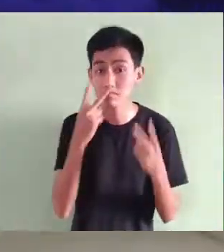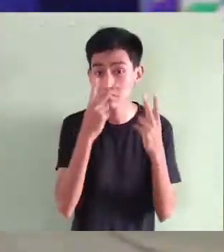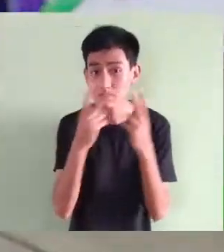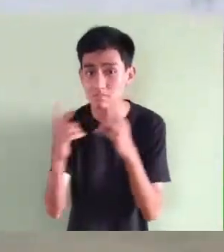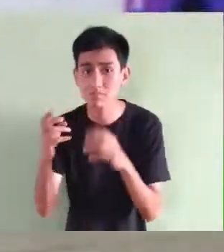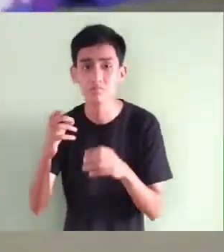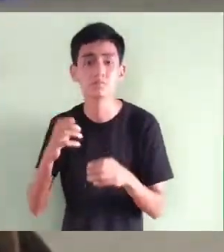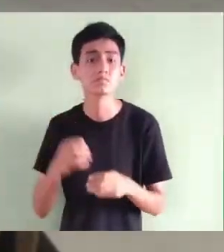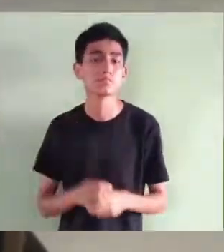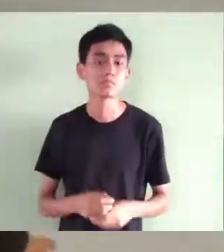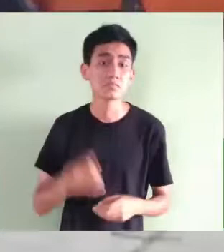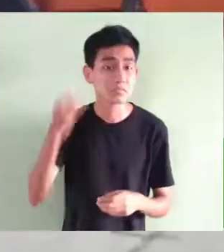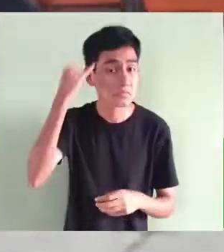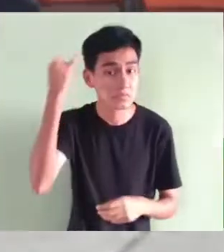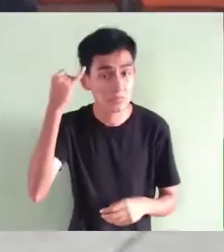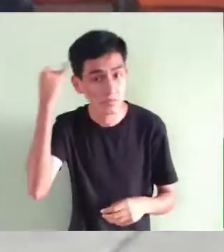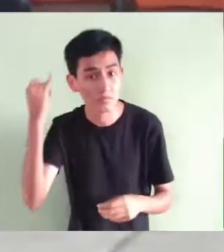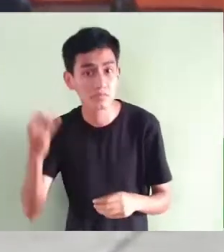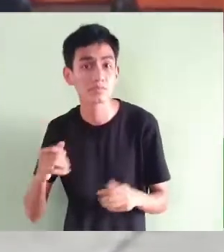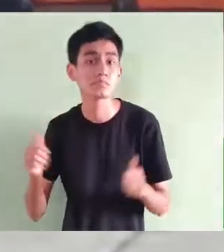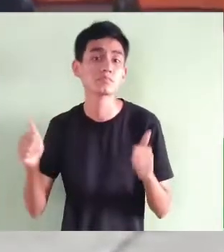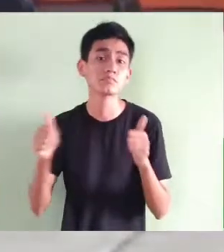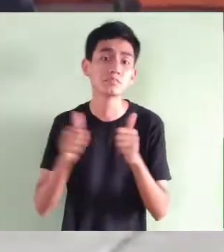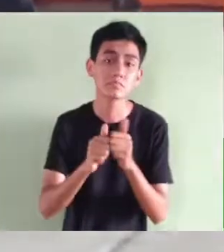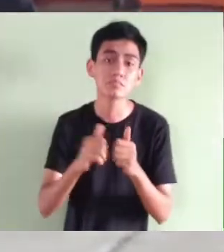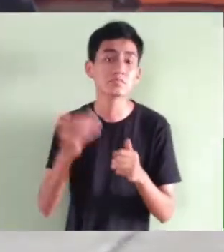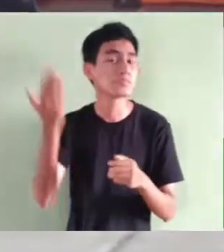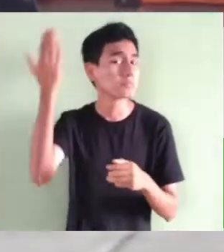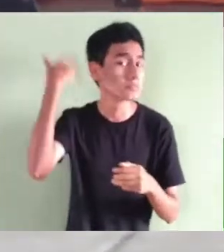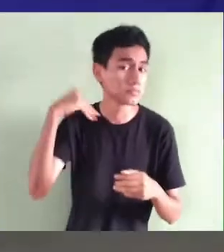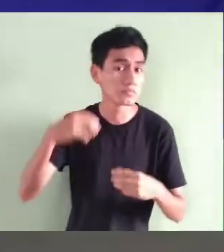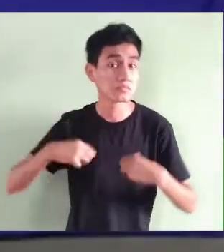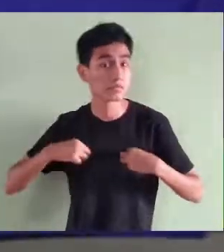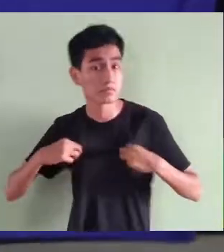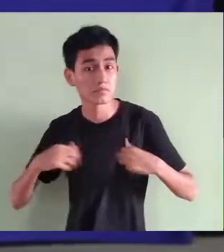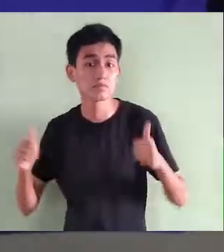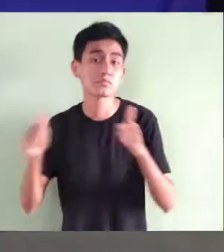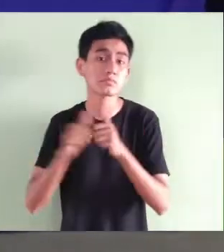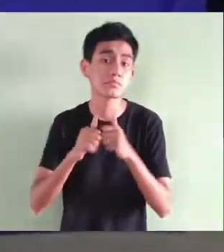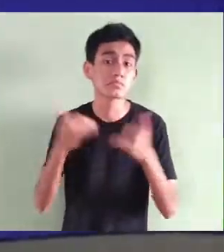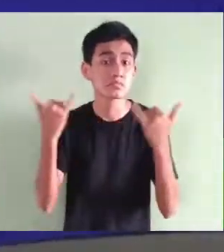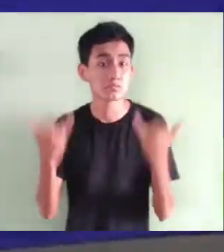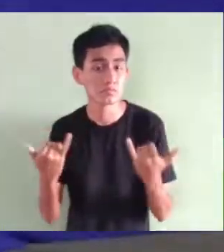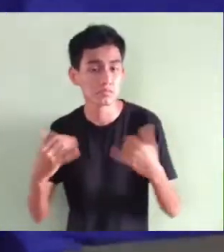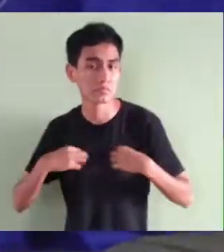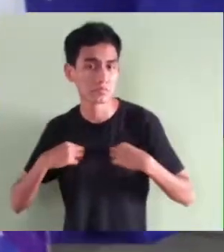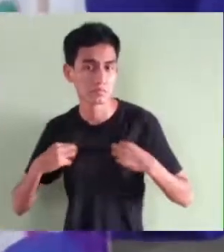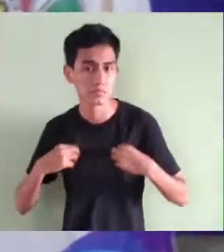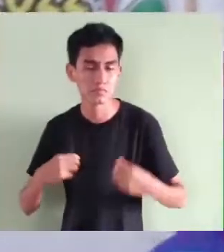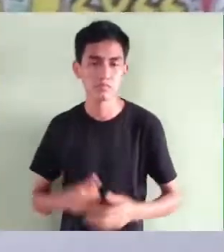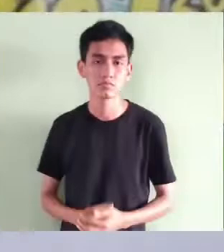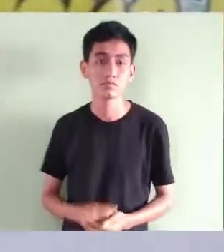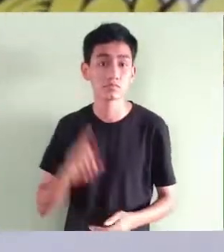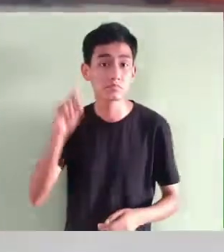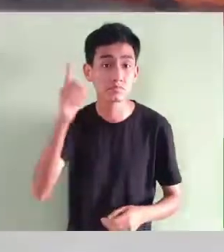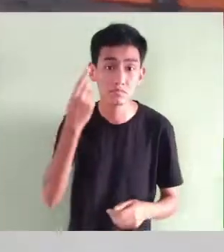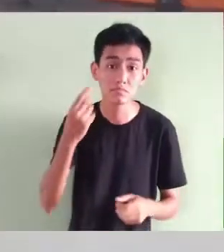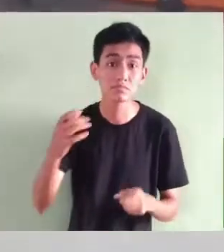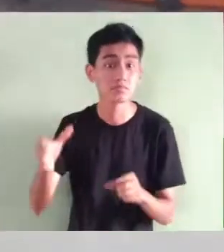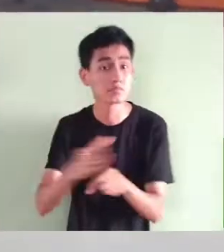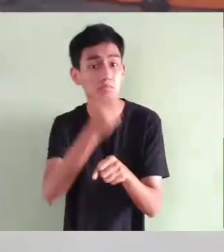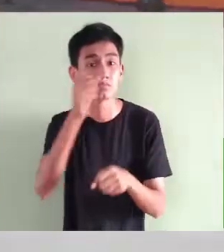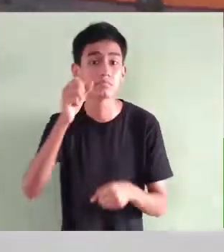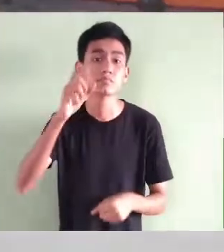de los diseños de nuestra cultura ancestral en comunión con la moda actual. El primer lugar lo ocupó John